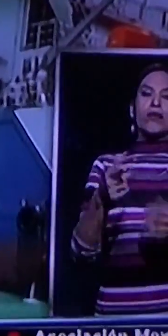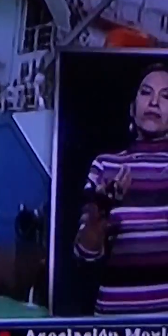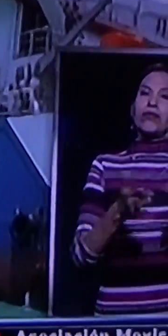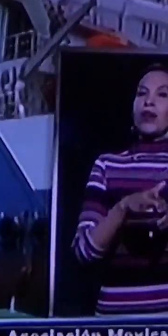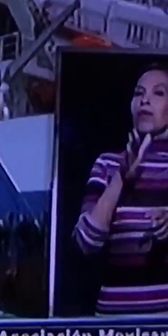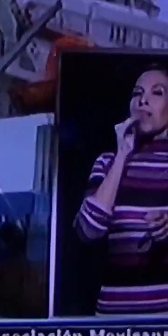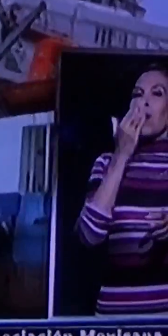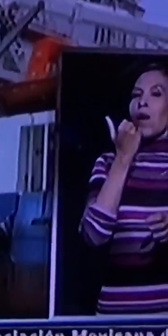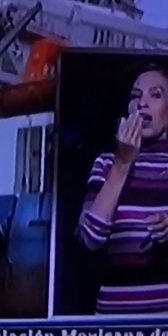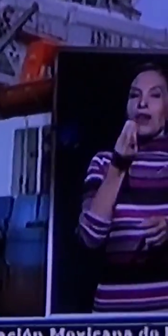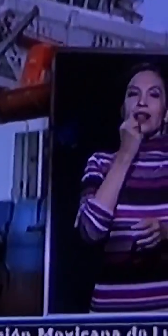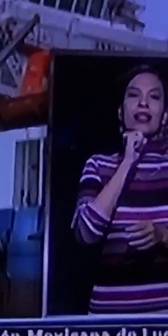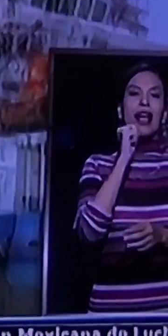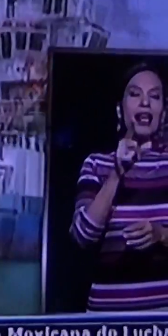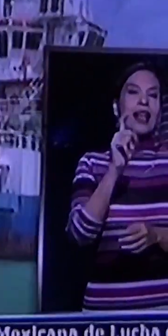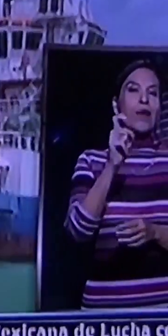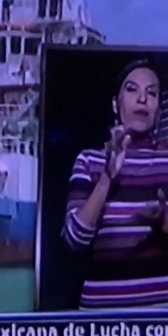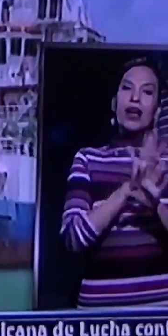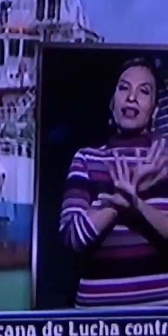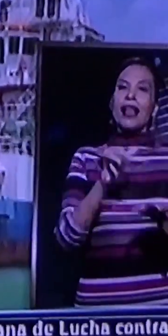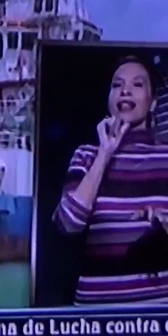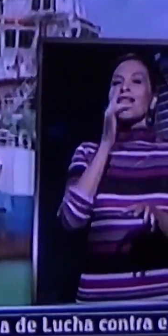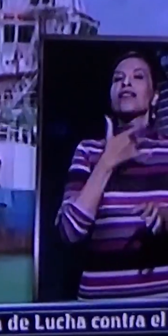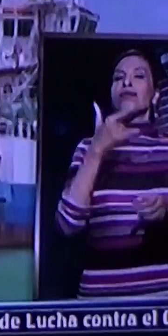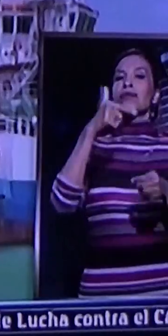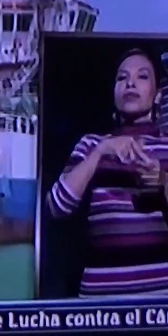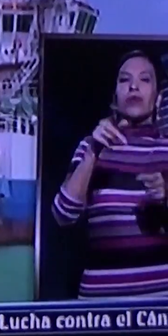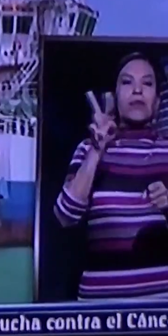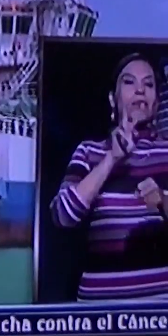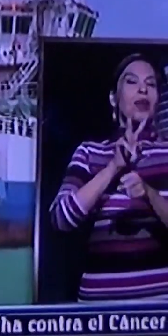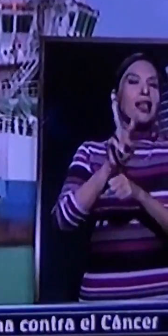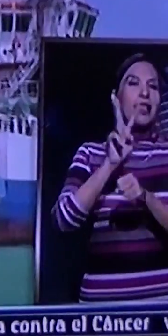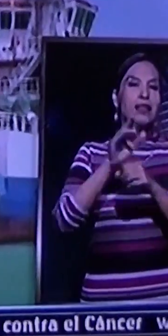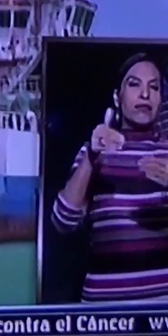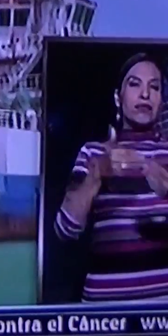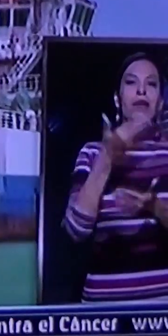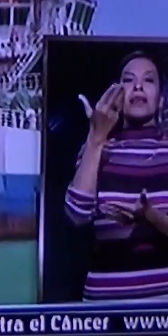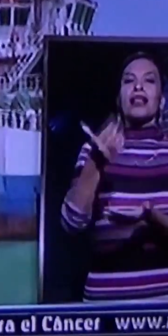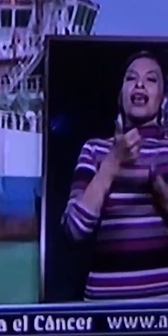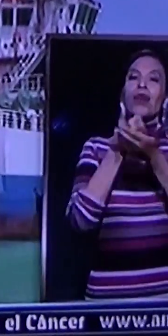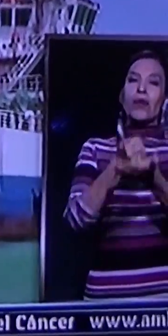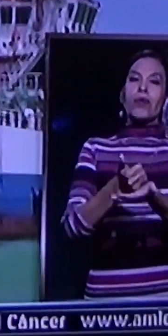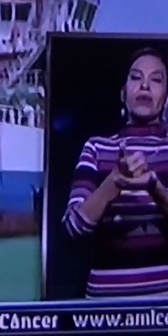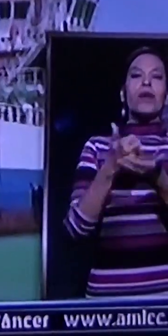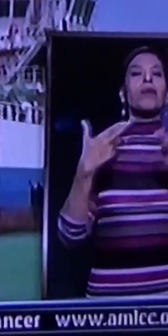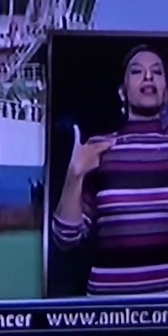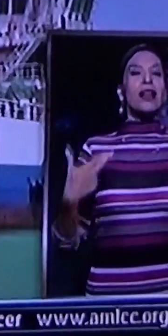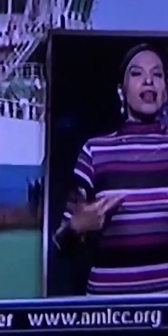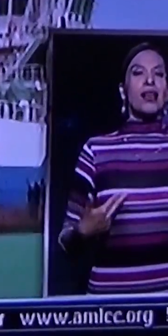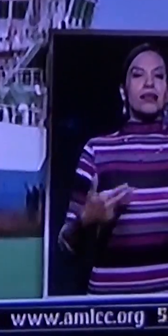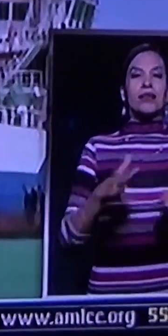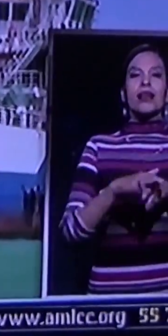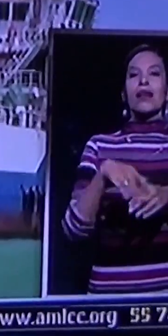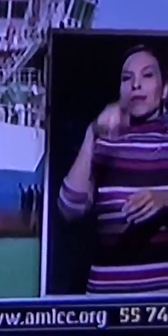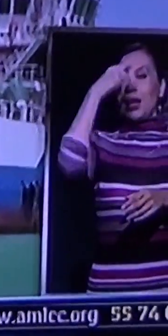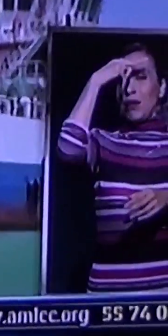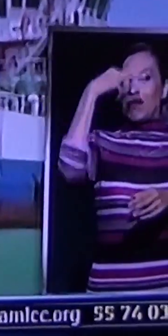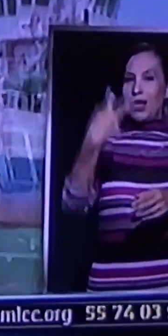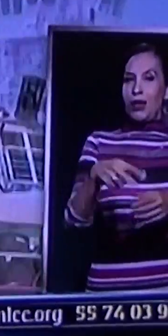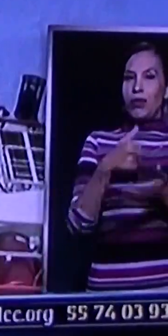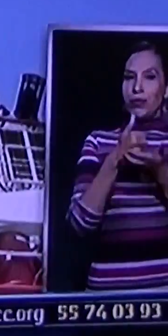que ya no tienen para comer ni agua ni combustible. Son venezolanos y piden ayuda humanitaria así a